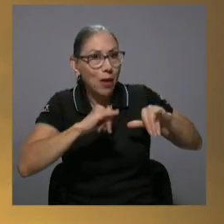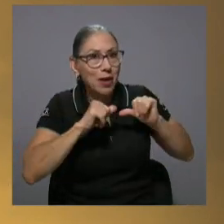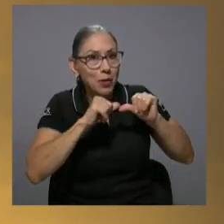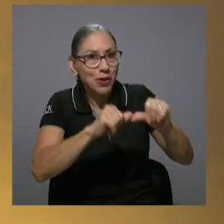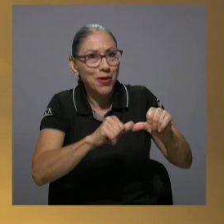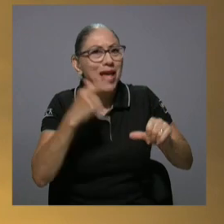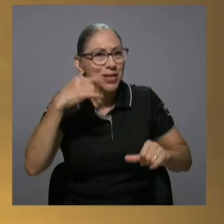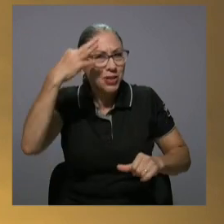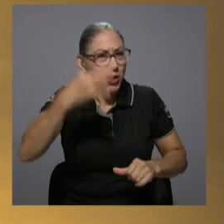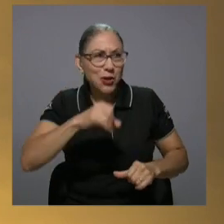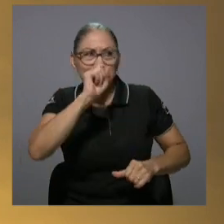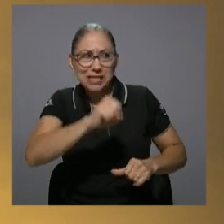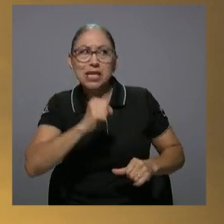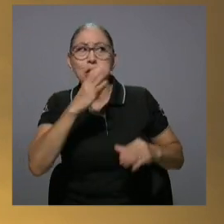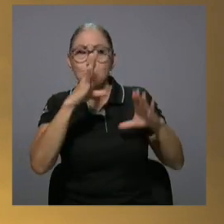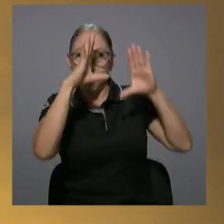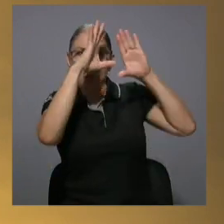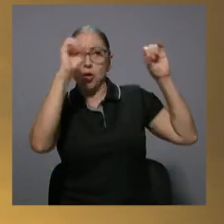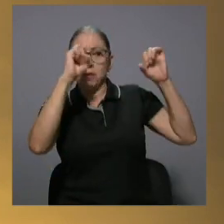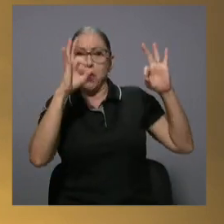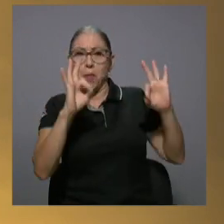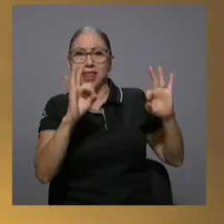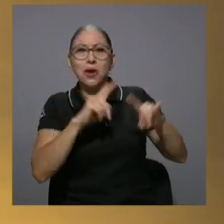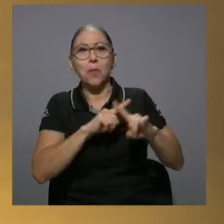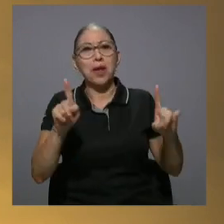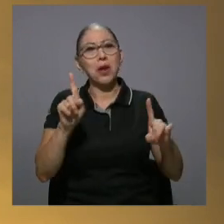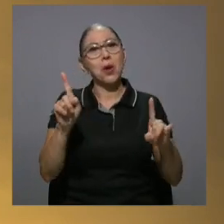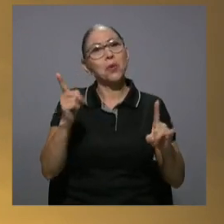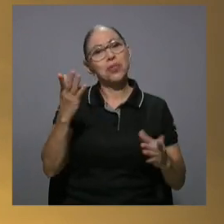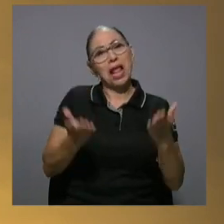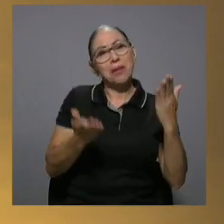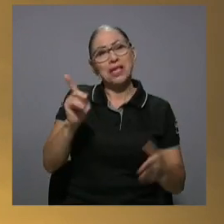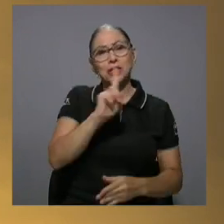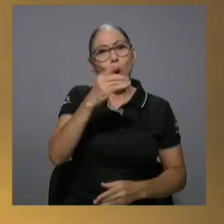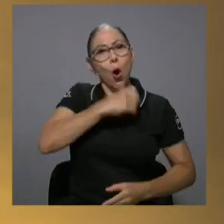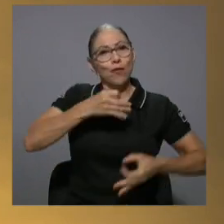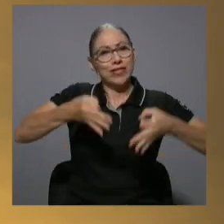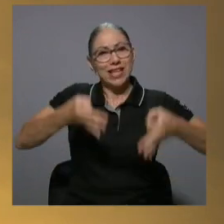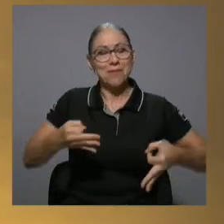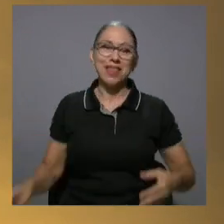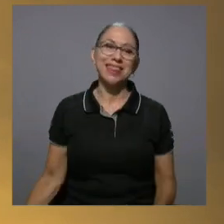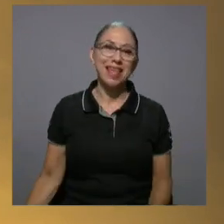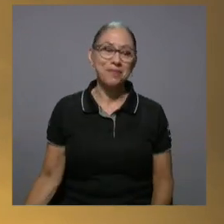porque yo creo que sí es muy diplomático, pero tal vez no oficialmente.